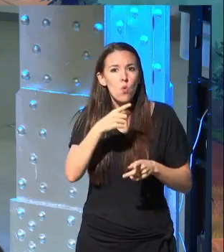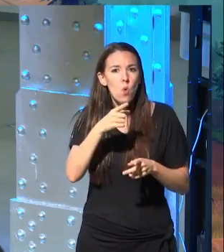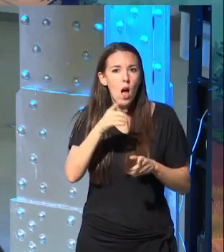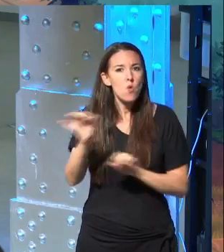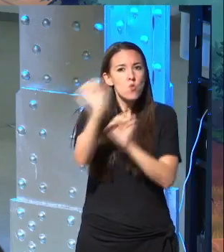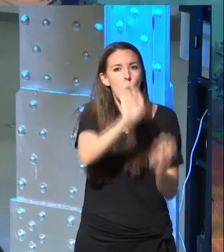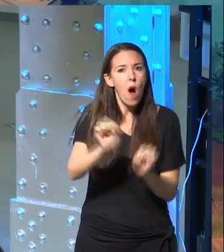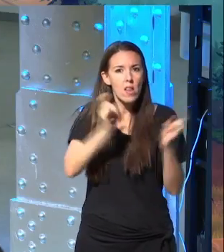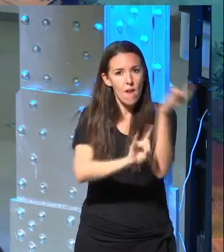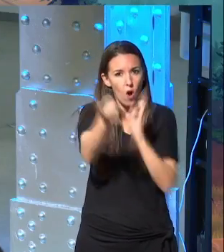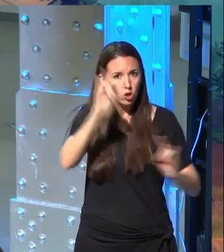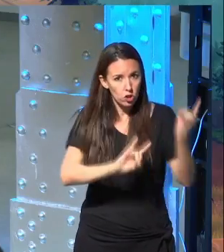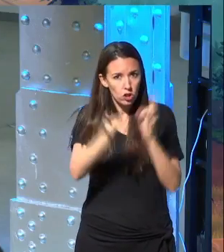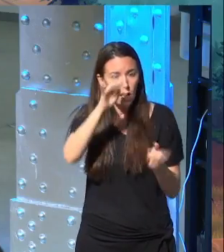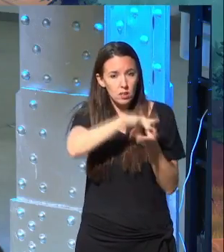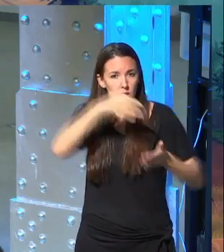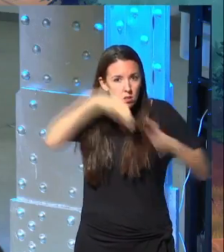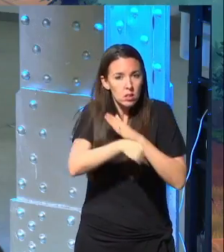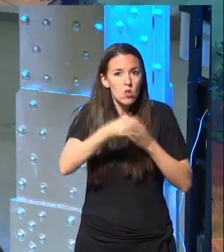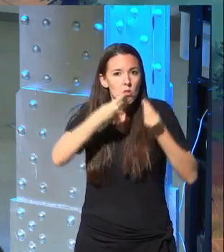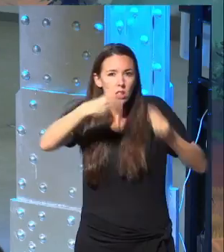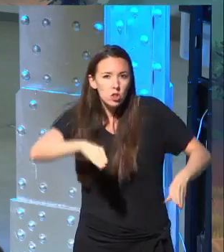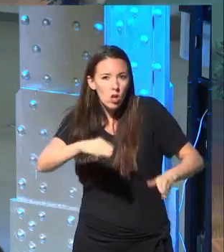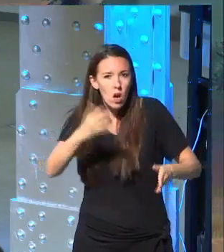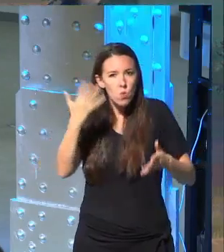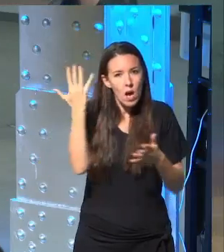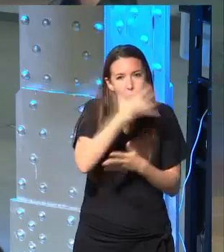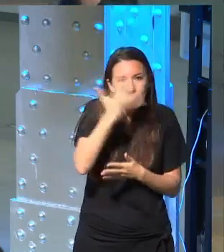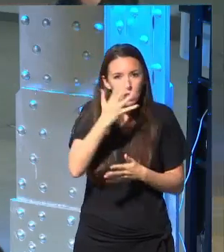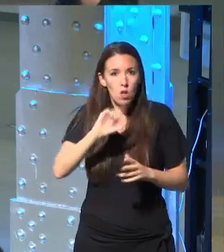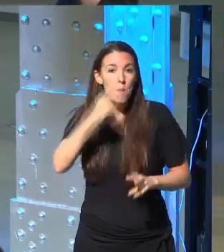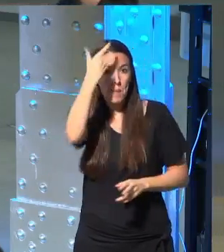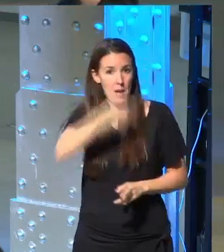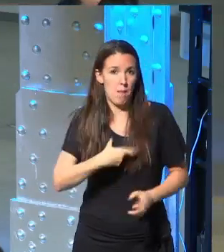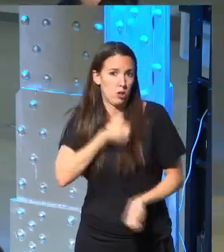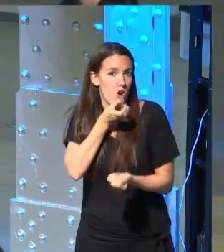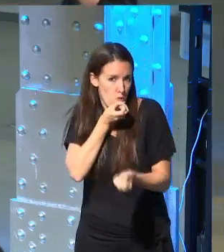guardabosques y estás metido en una historia de misterio, está narrado así en primera persona